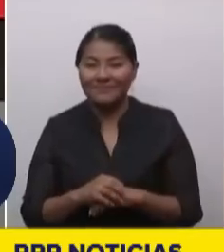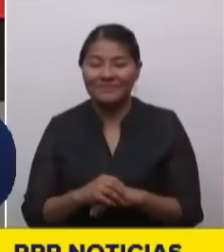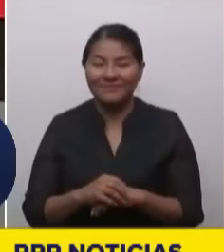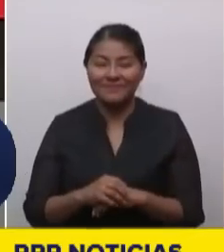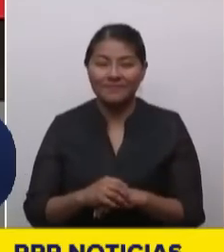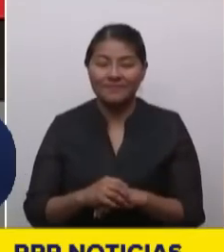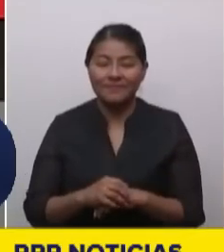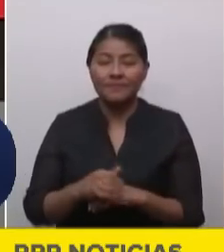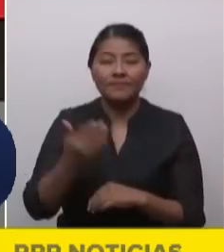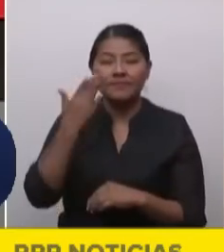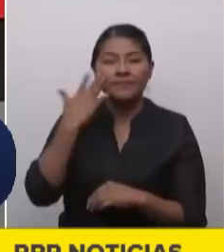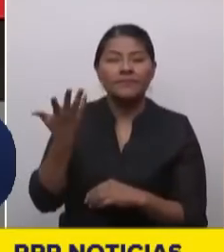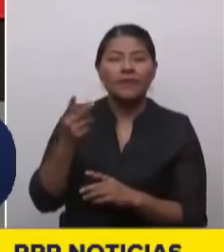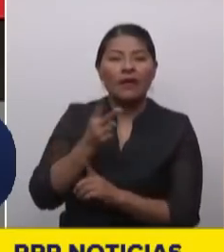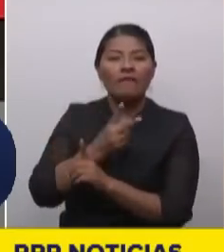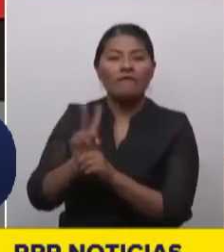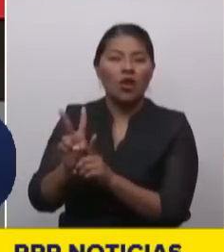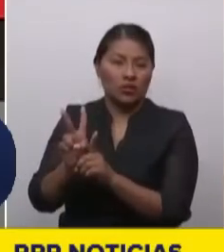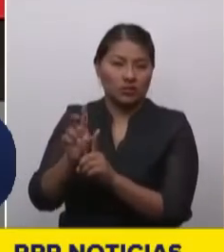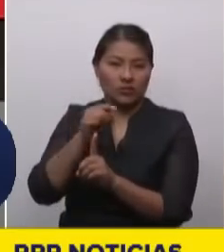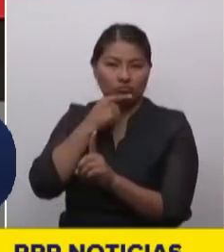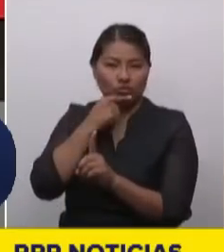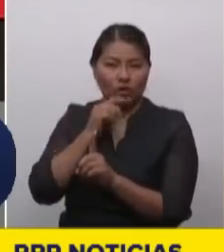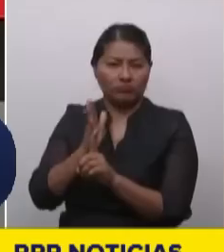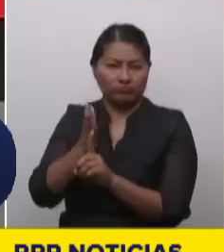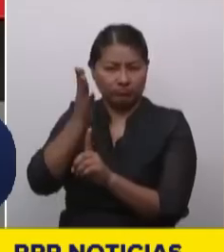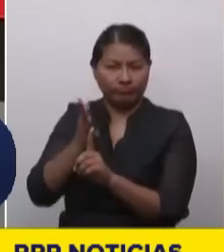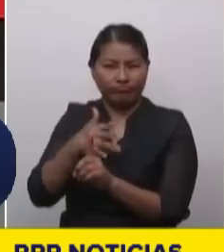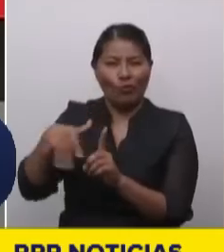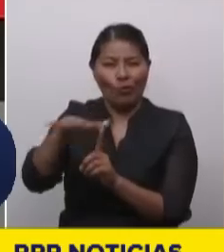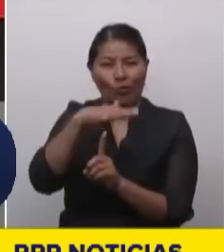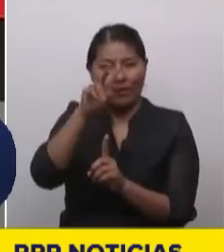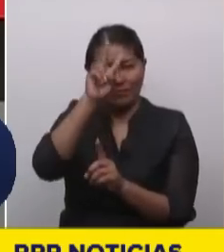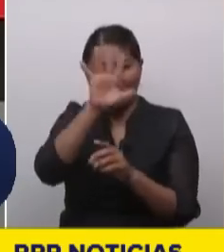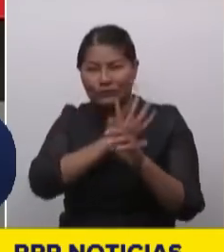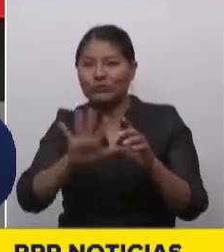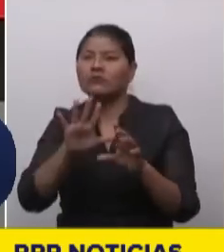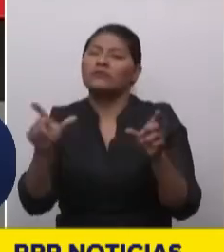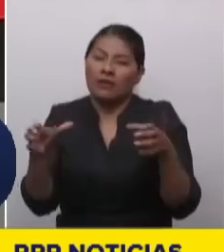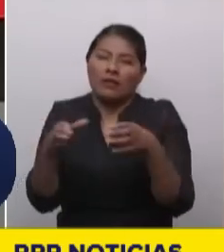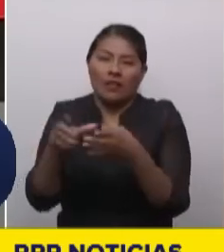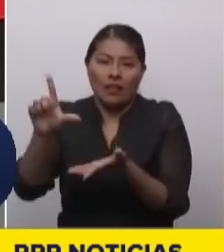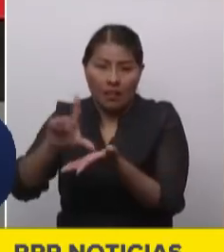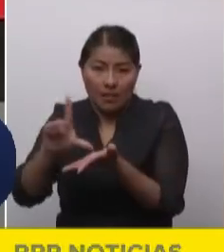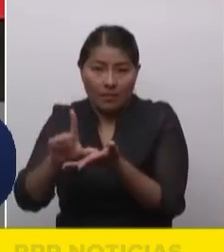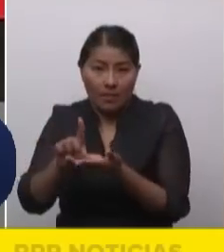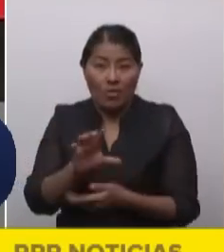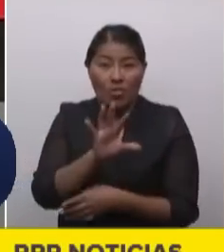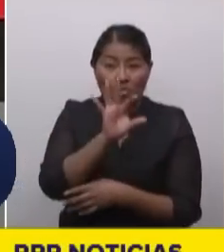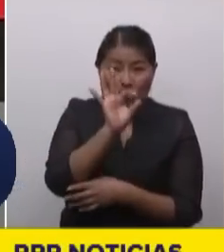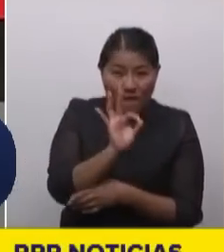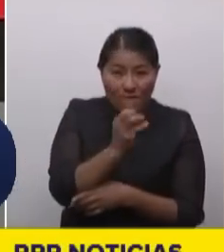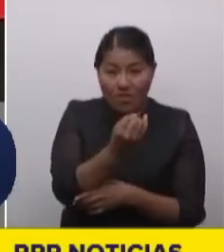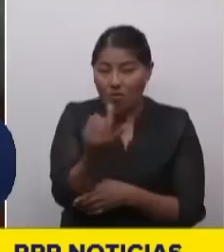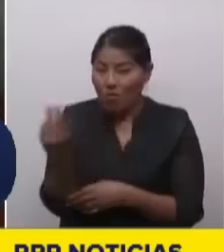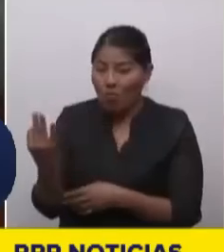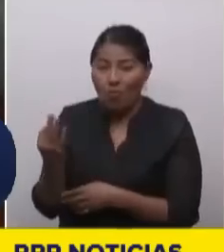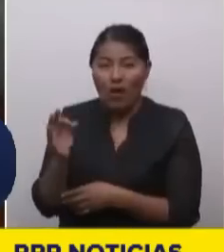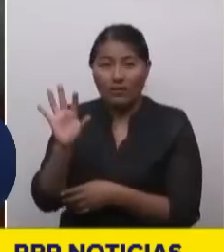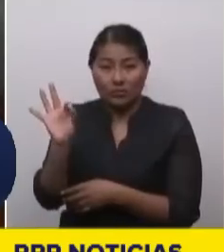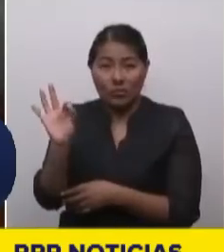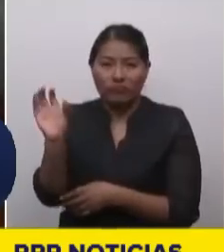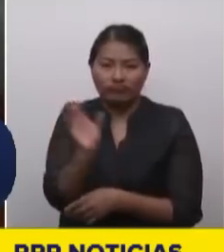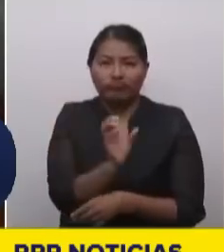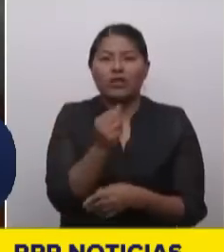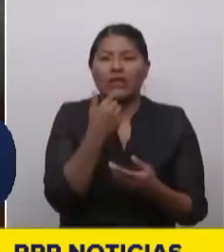La violencia contra la mujer en nuestro país y específicamente en Lima. 9 de cada 10 mujeres afirma haber sido víctima de acoso sexual en